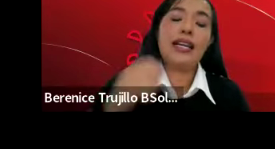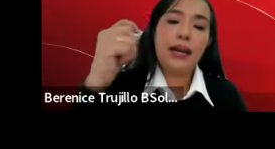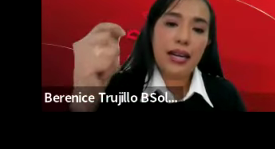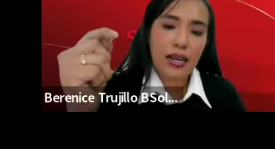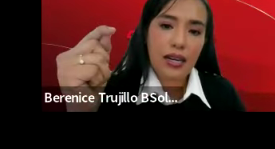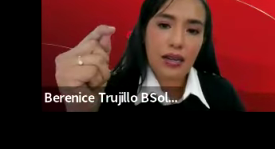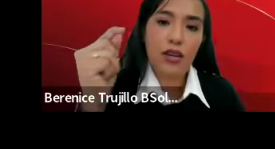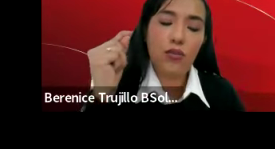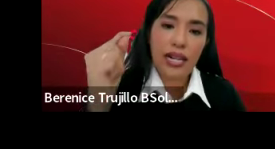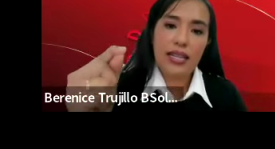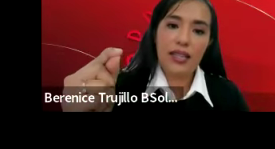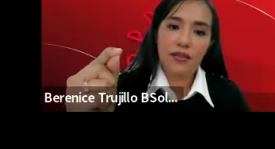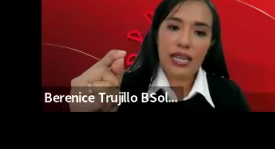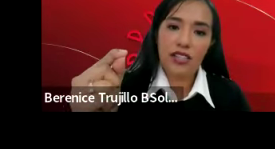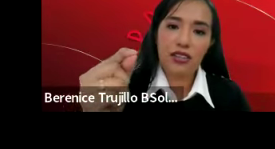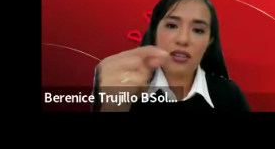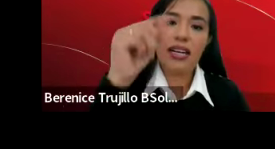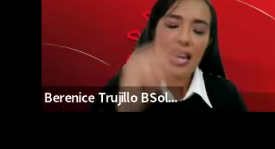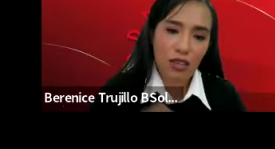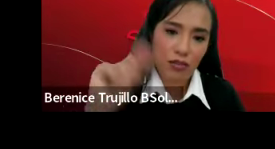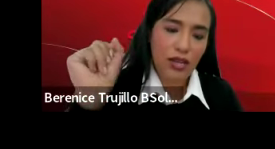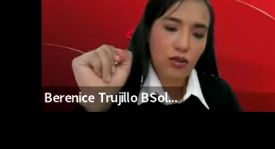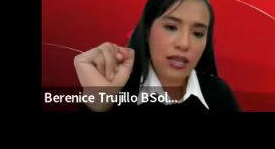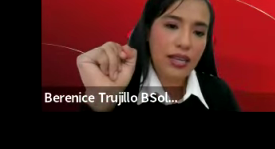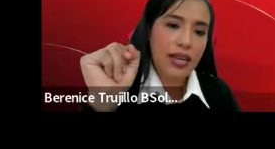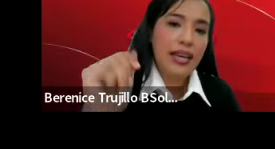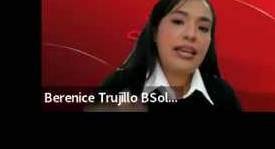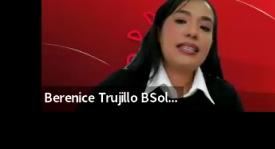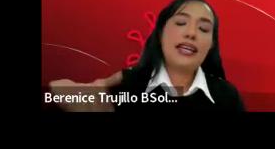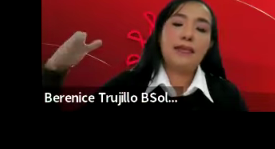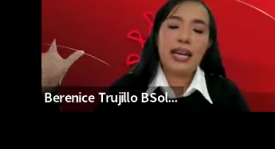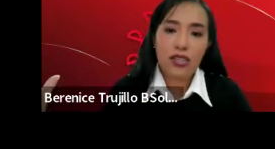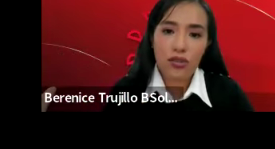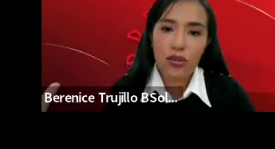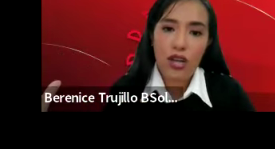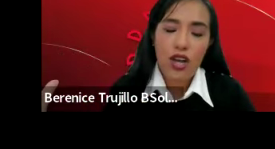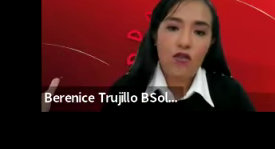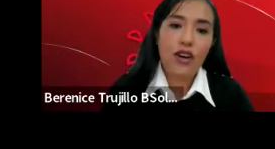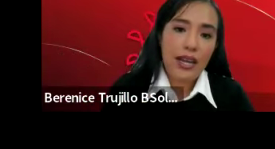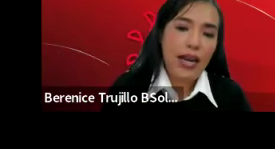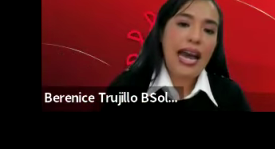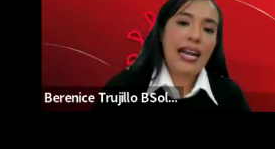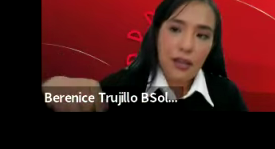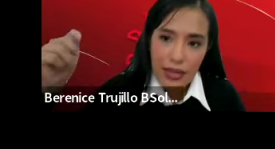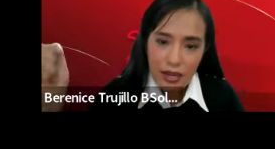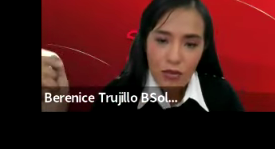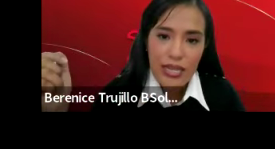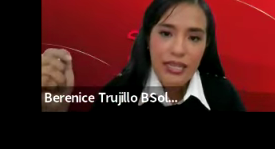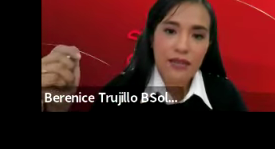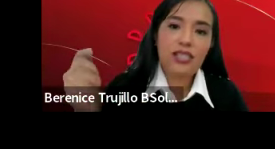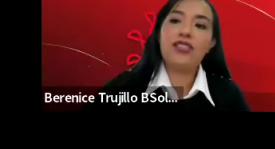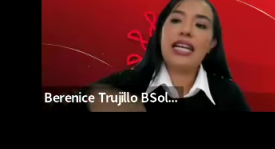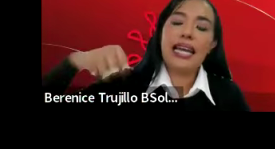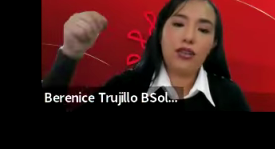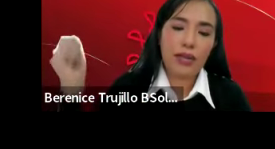fue por arriba del umbral de identificación, la tomas en cuenta. Si en marzo fue arriba del